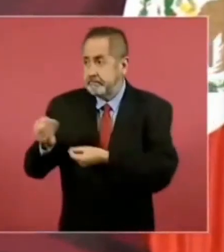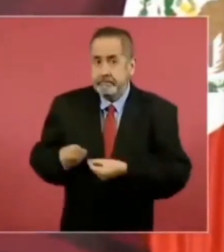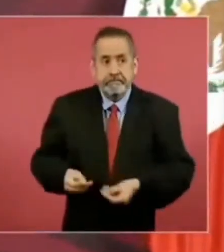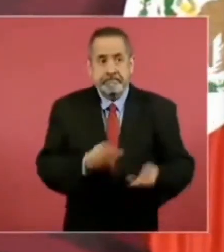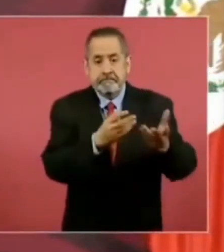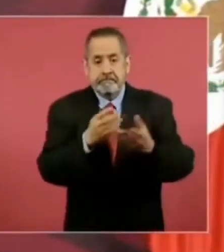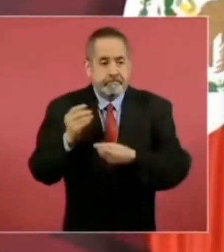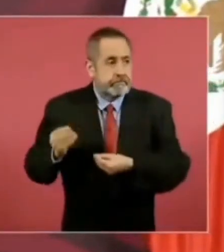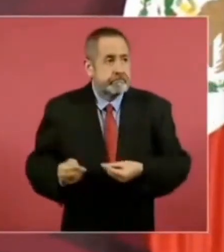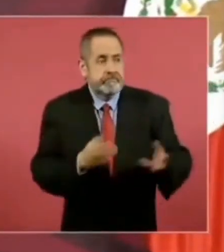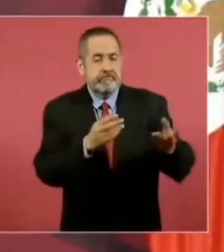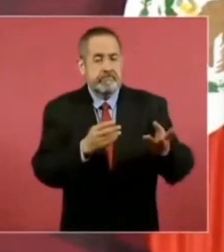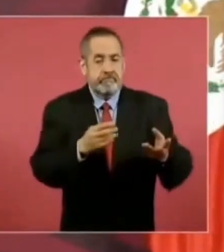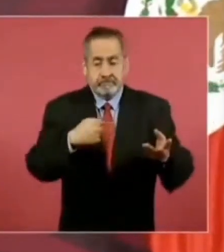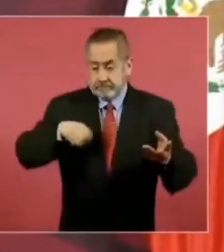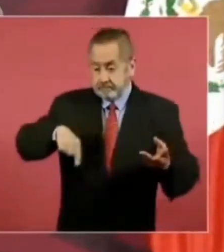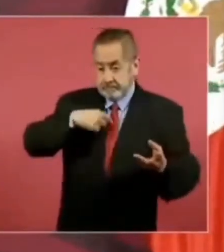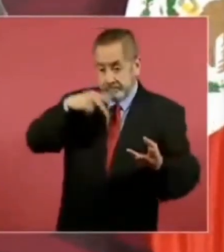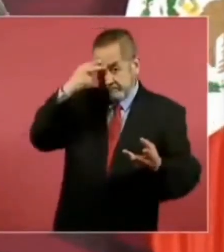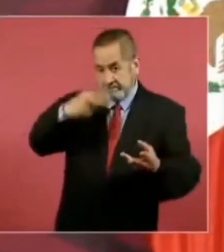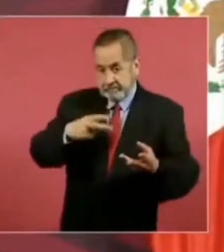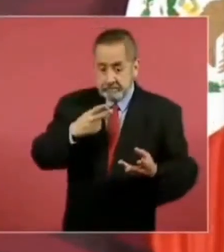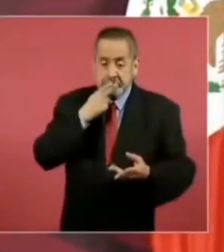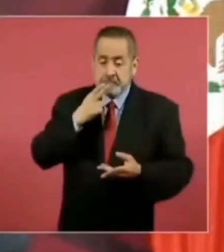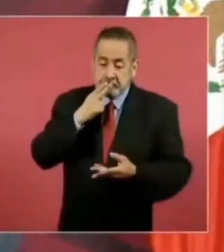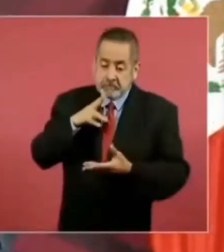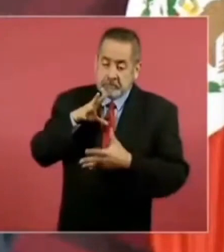pero no hay